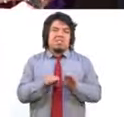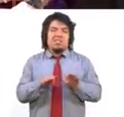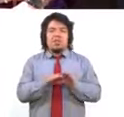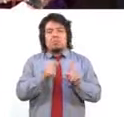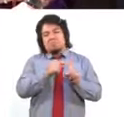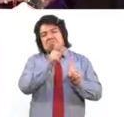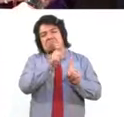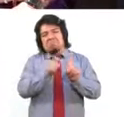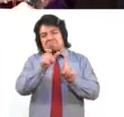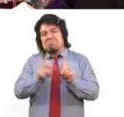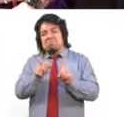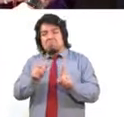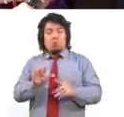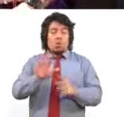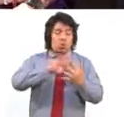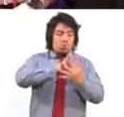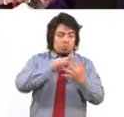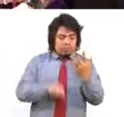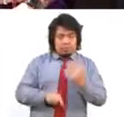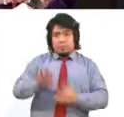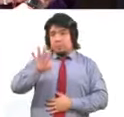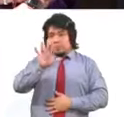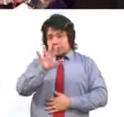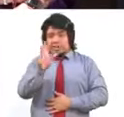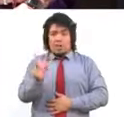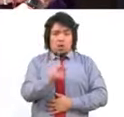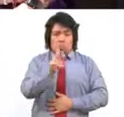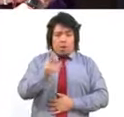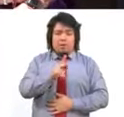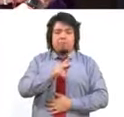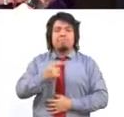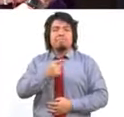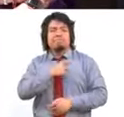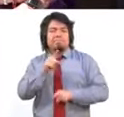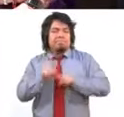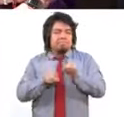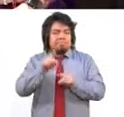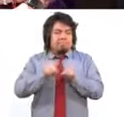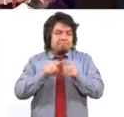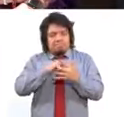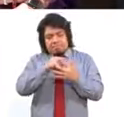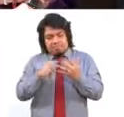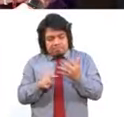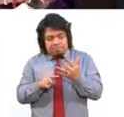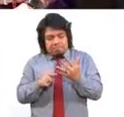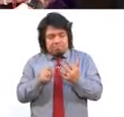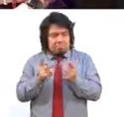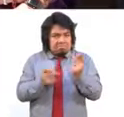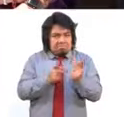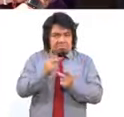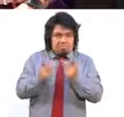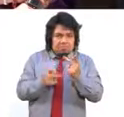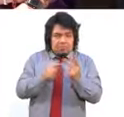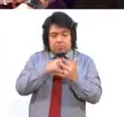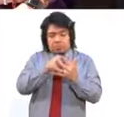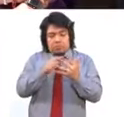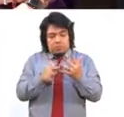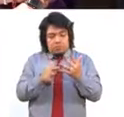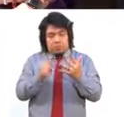que son 5 preguntas que tienen que ver con los hechos, y si ese tamizaje nos arroja una